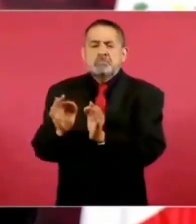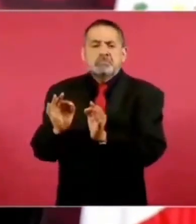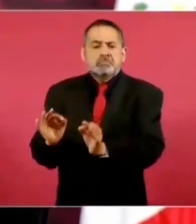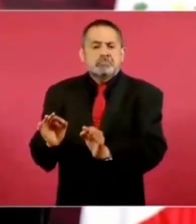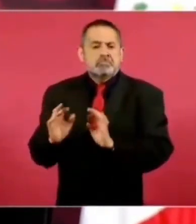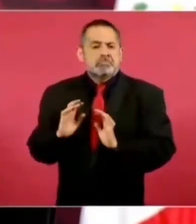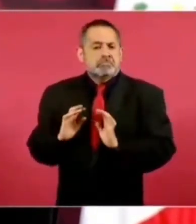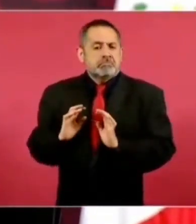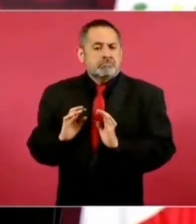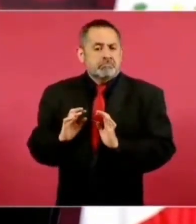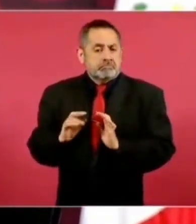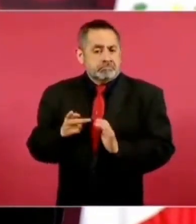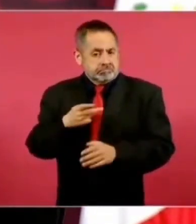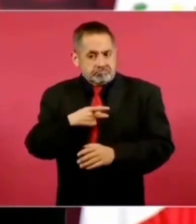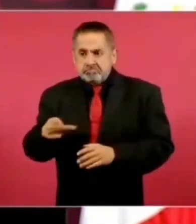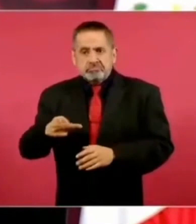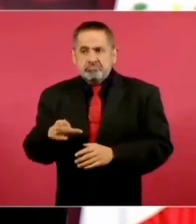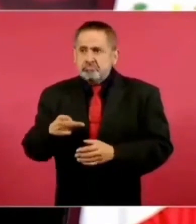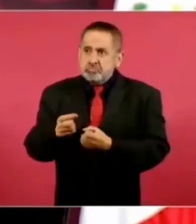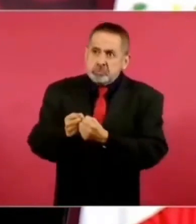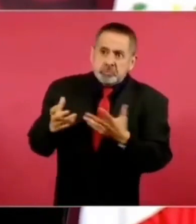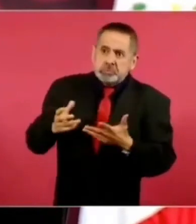Ese es un indicador.